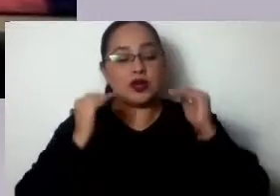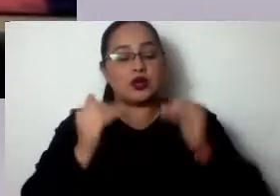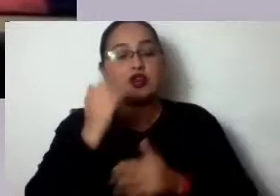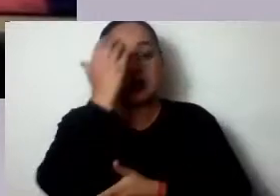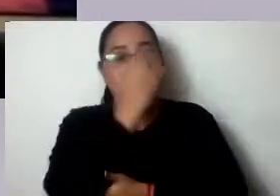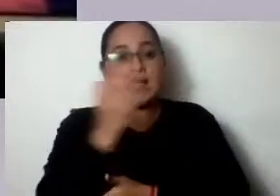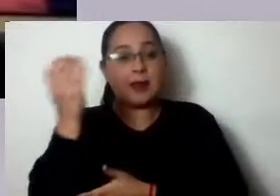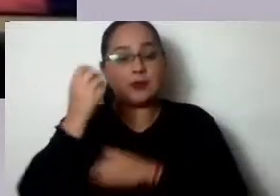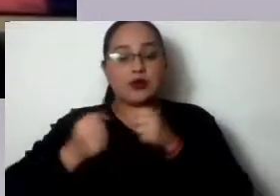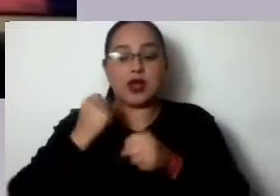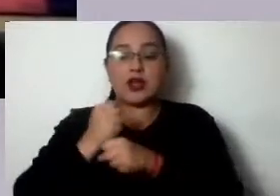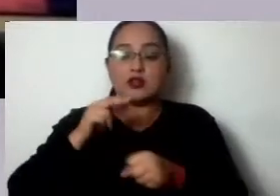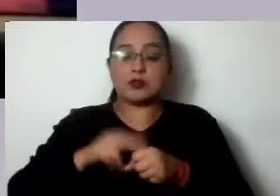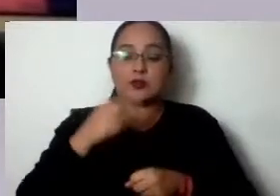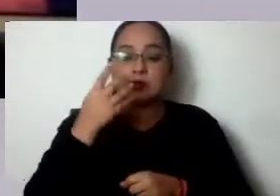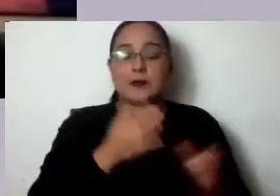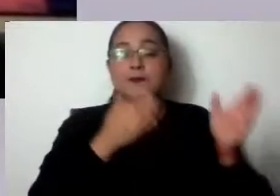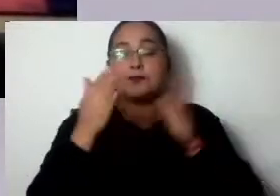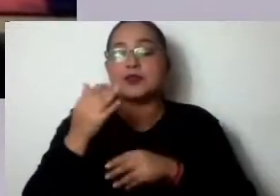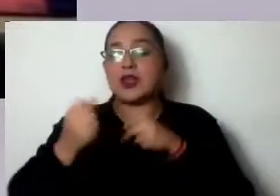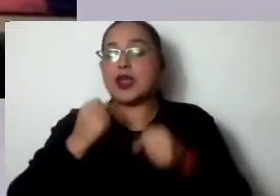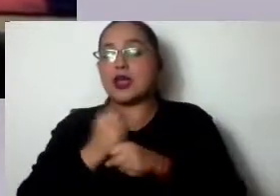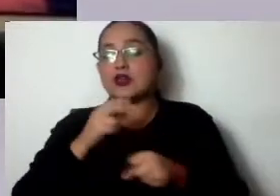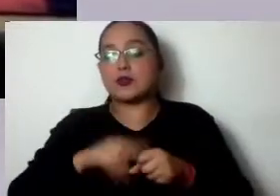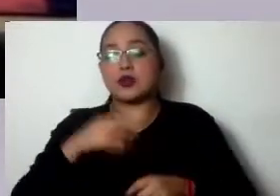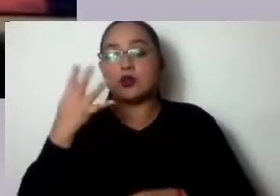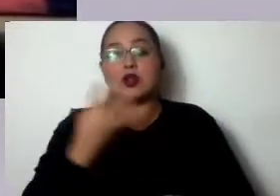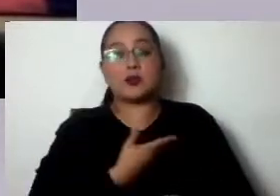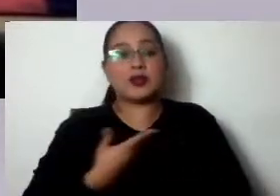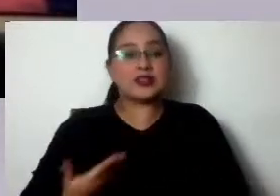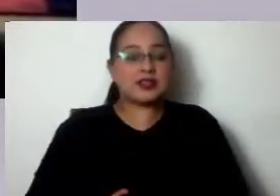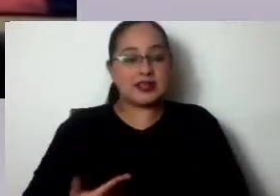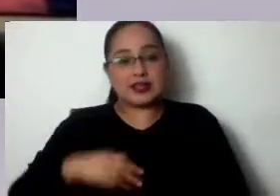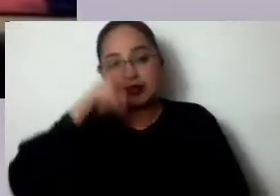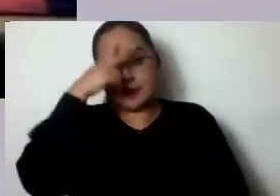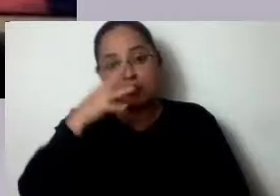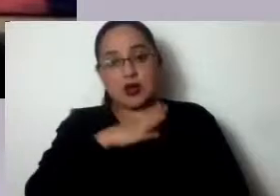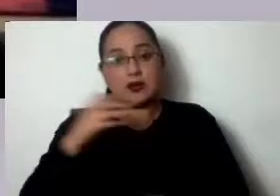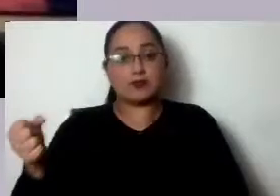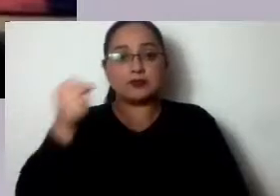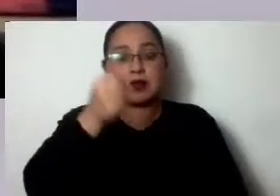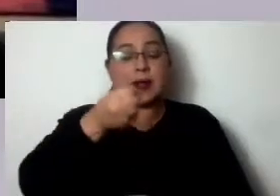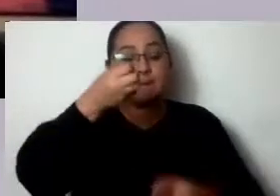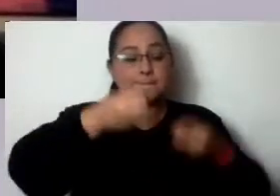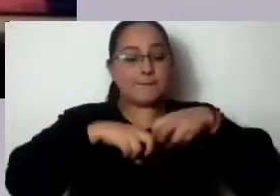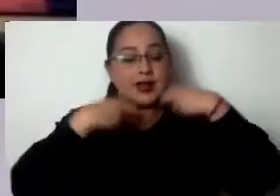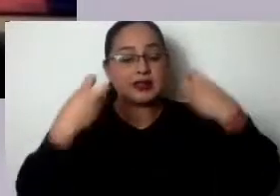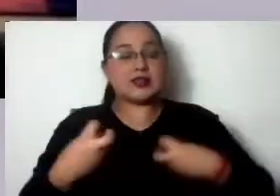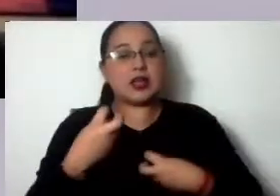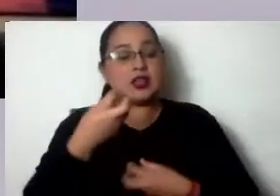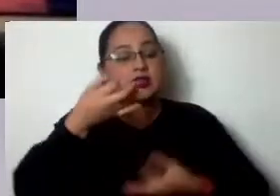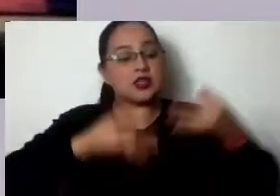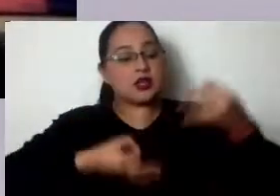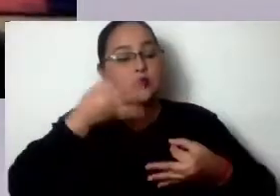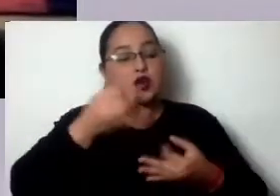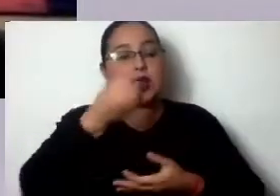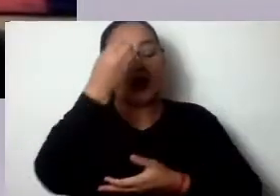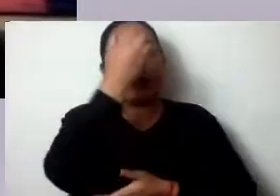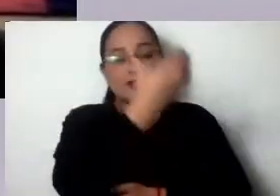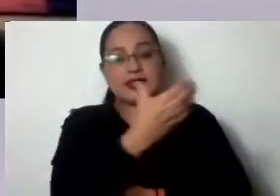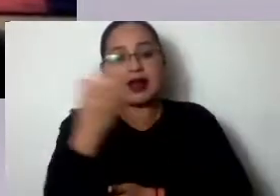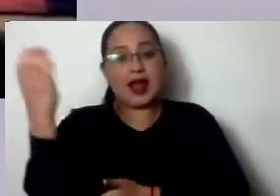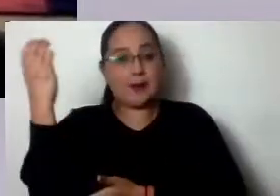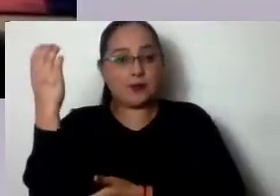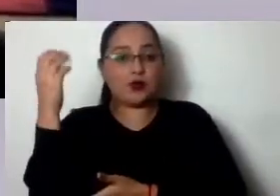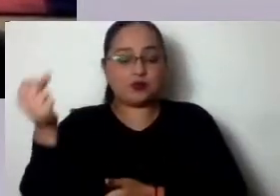en 2004 el presidente de la republica la propuso como magistrada de los tribunales agrarios cargo en